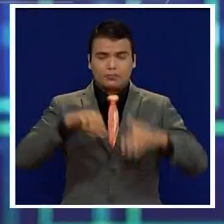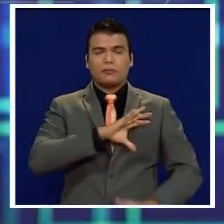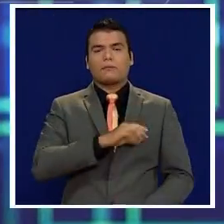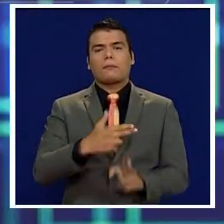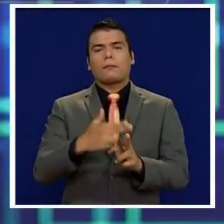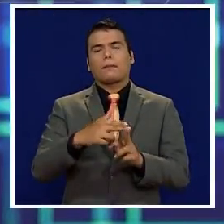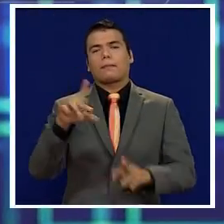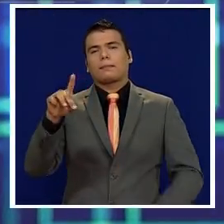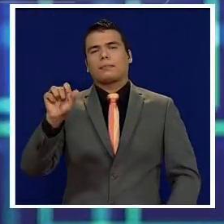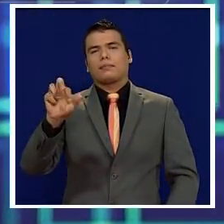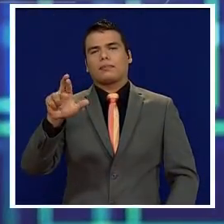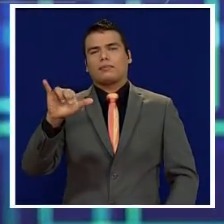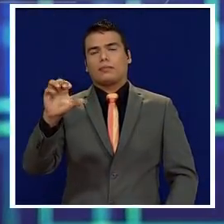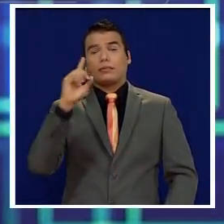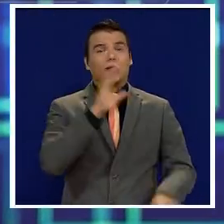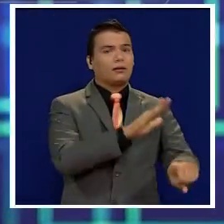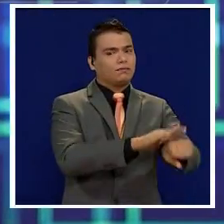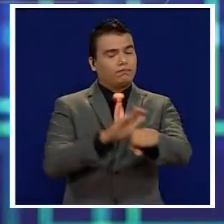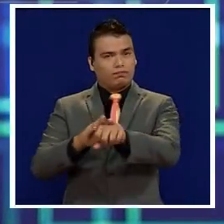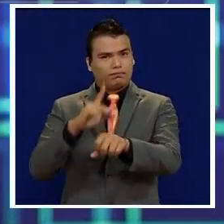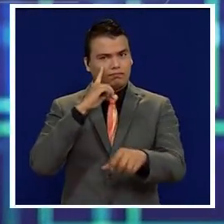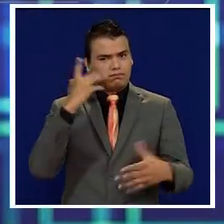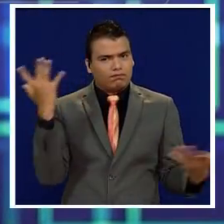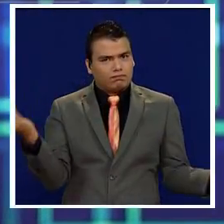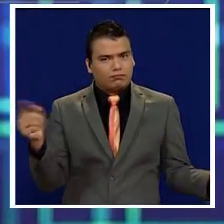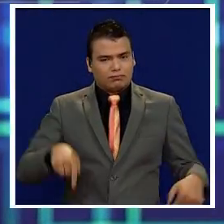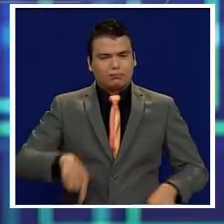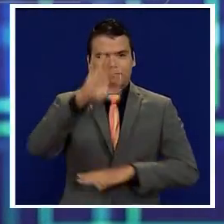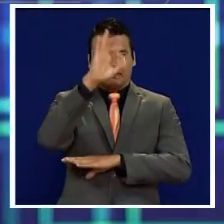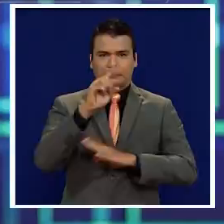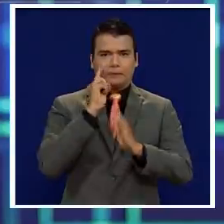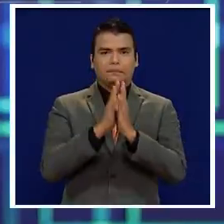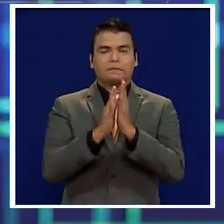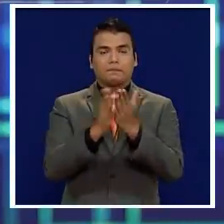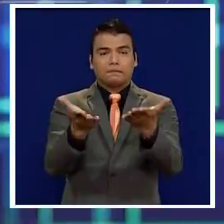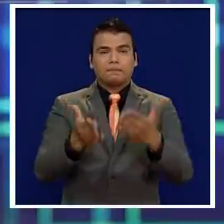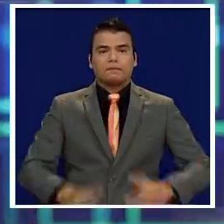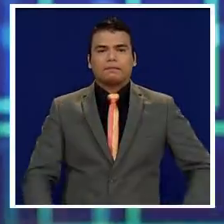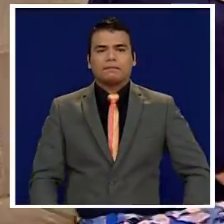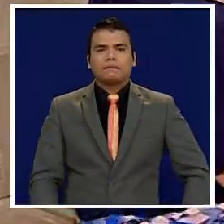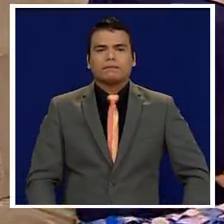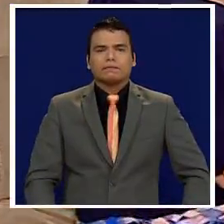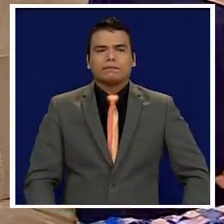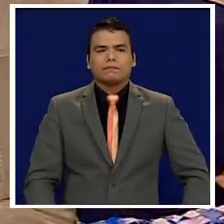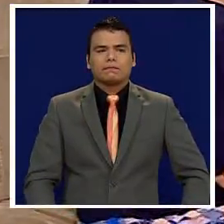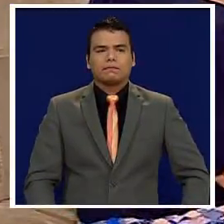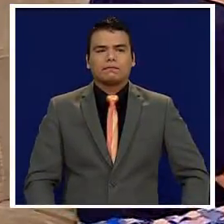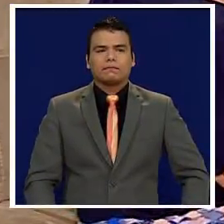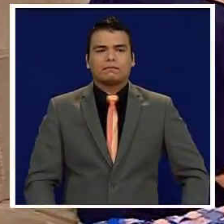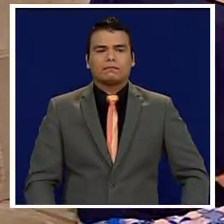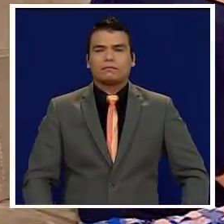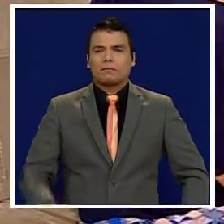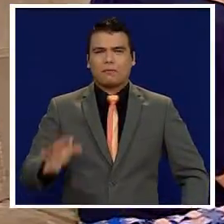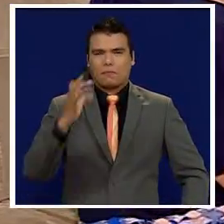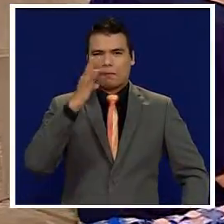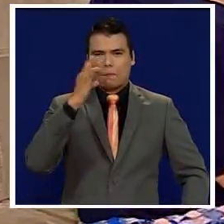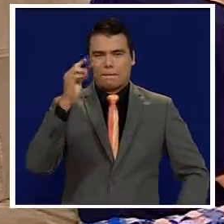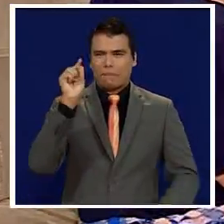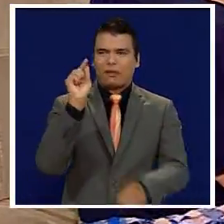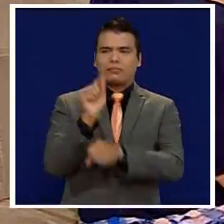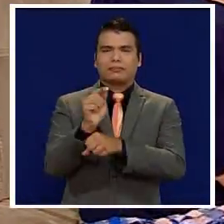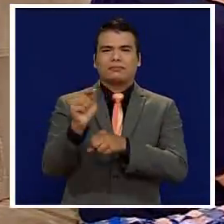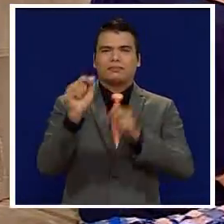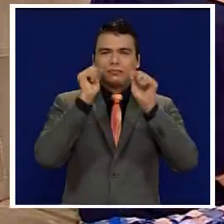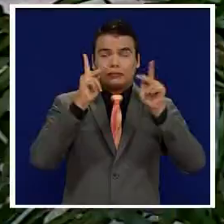Jesús Monsalve, lanzara un fuerte pronunciamiento en Telepacífico Noticias. El duro pronunciamiento fue hecho por